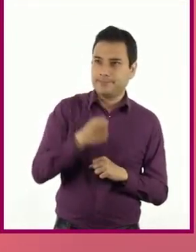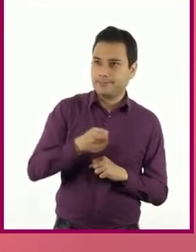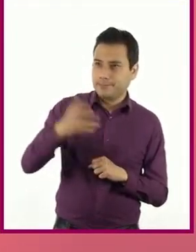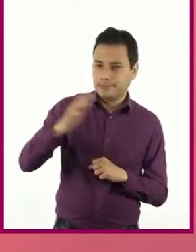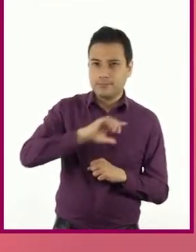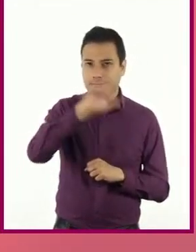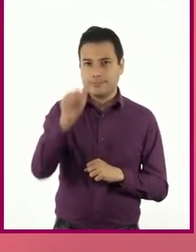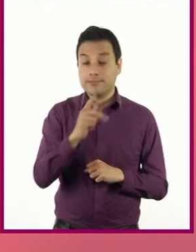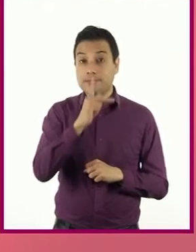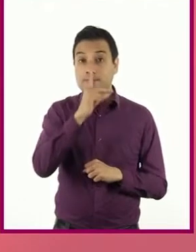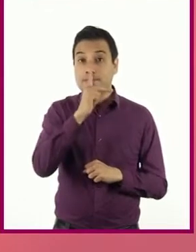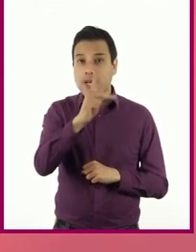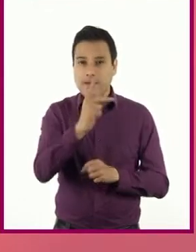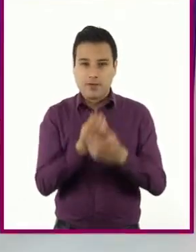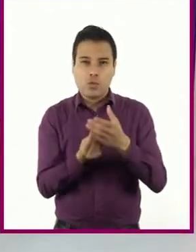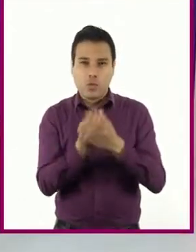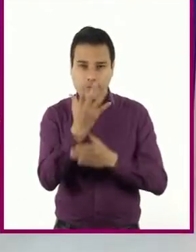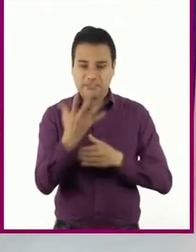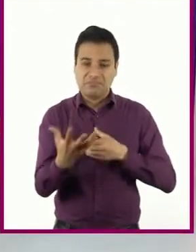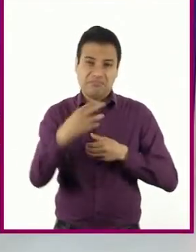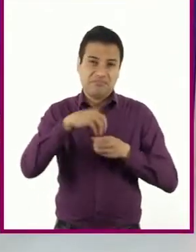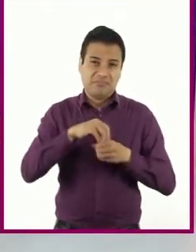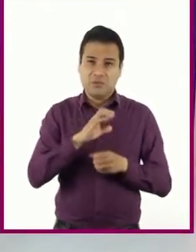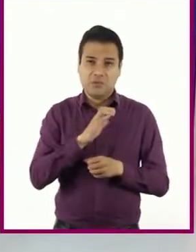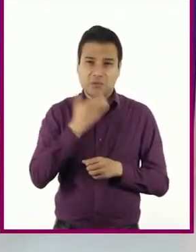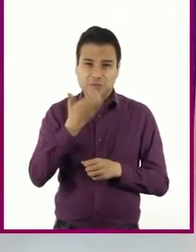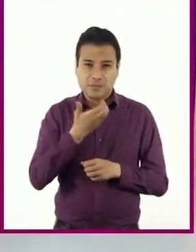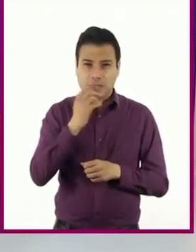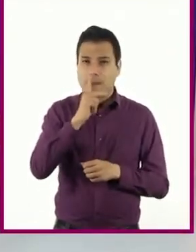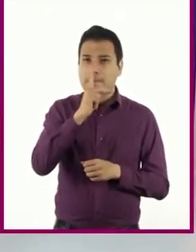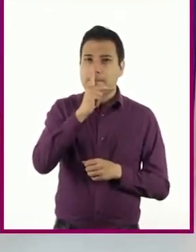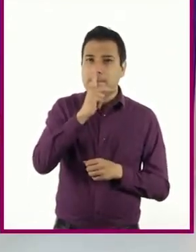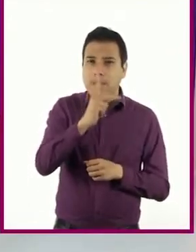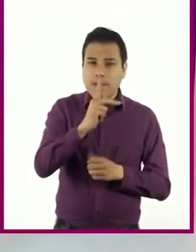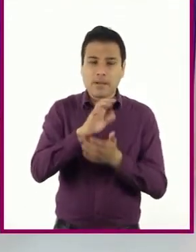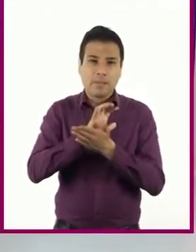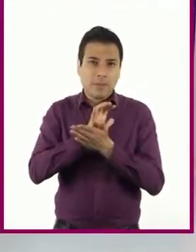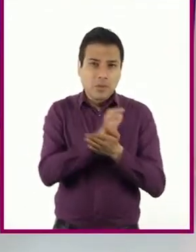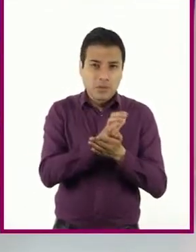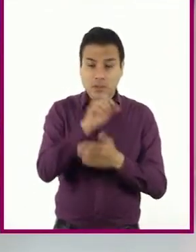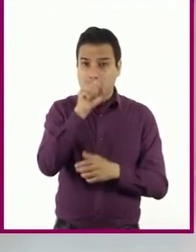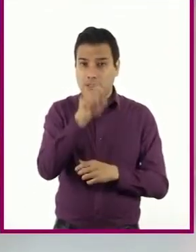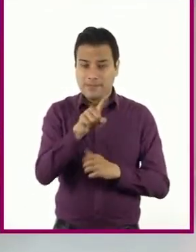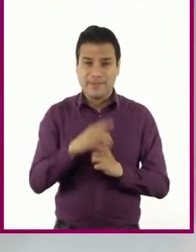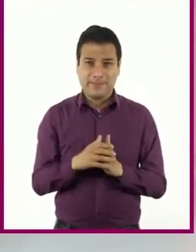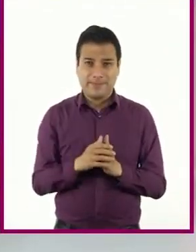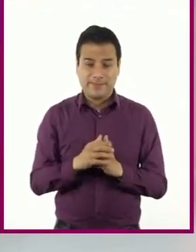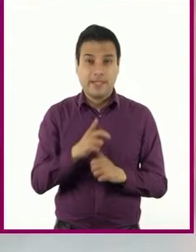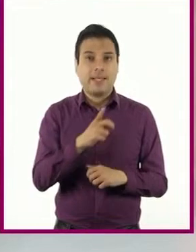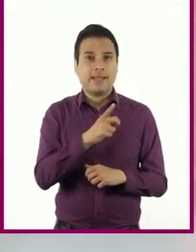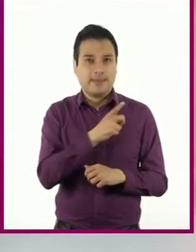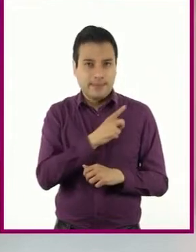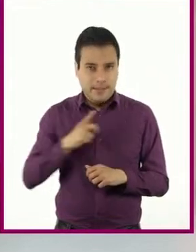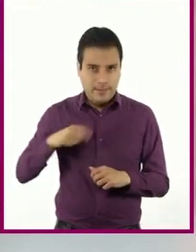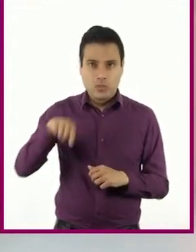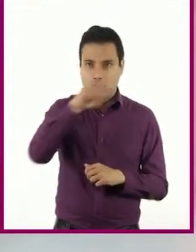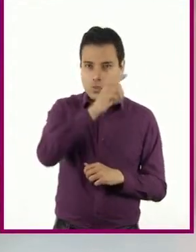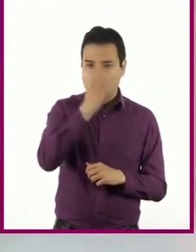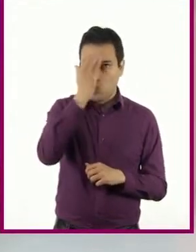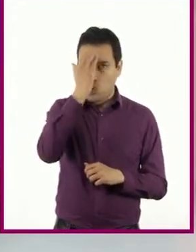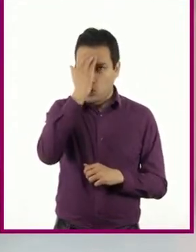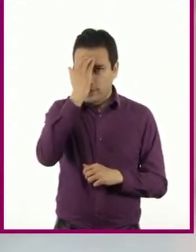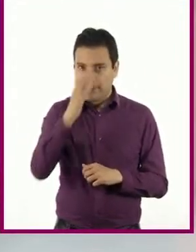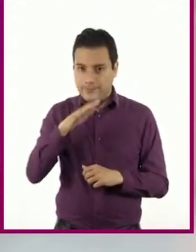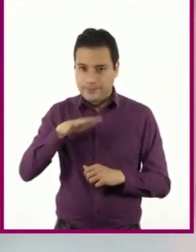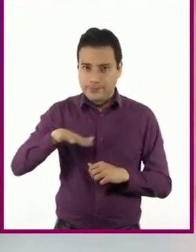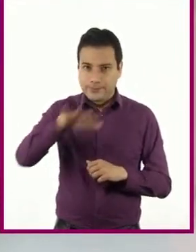lenguaje, prejuicios y atribuciones despectivas. Es necesario tener conocimiento que permita comprender la estructura de la sociedad, de